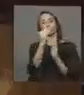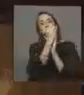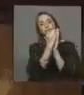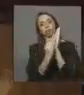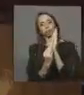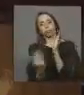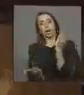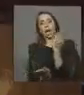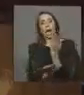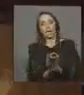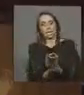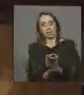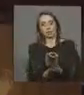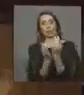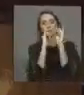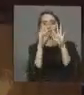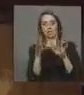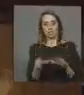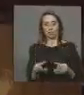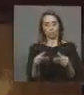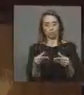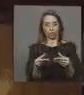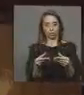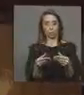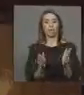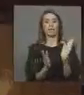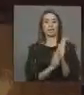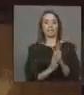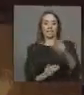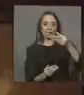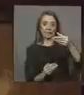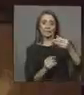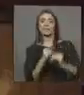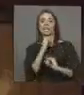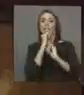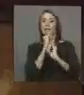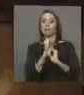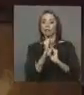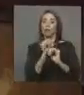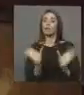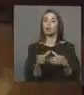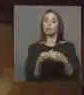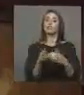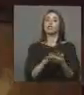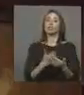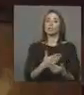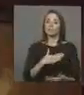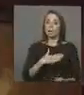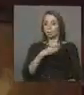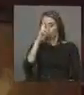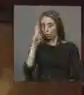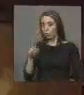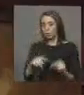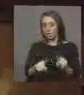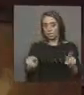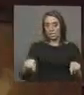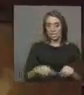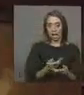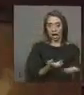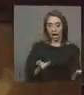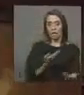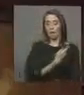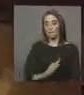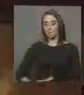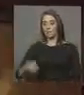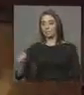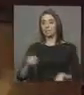anexos del respectivo informe. Este es el informe de la Comisión de Salud, honorable Sala y Presidente, por lo cual hasta